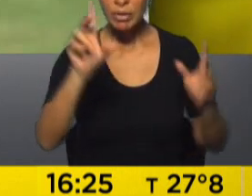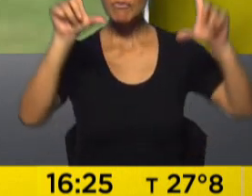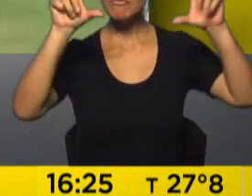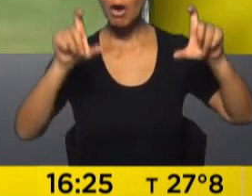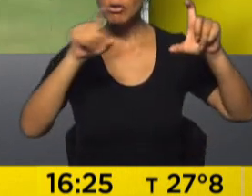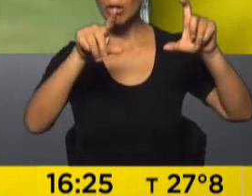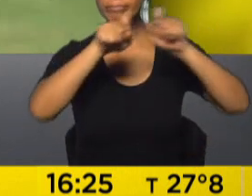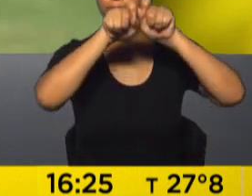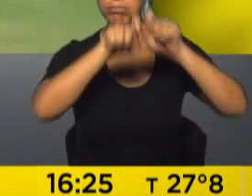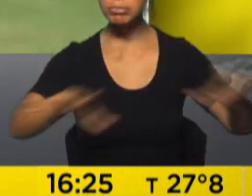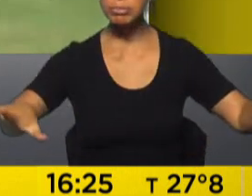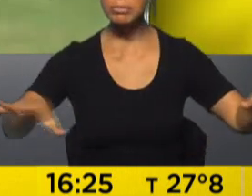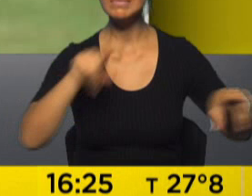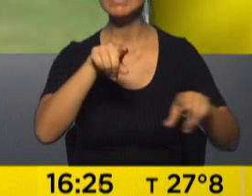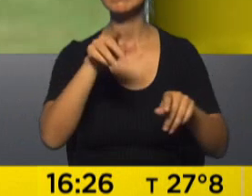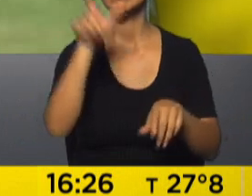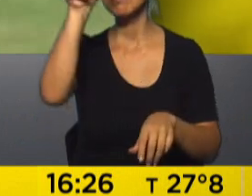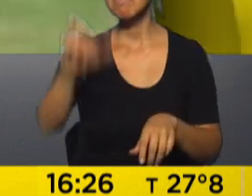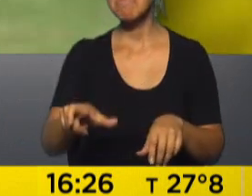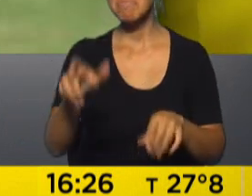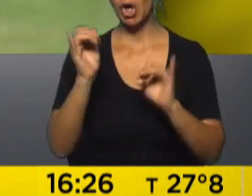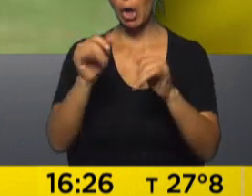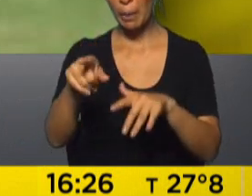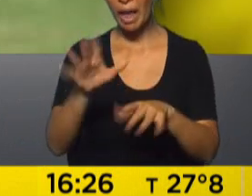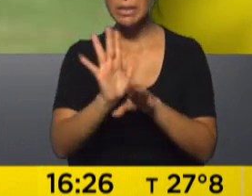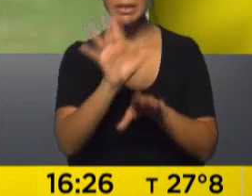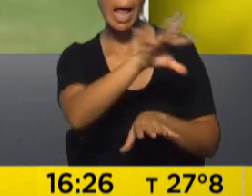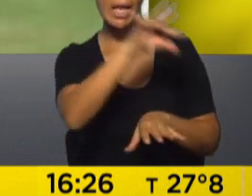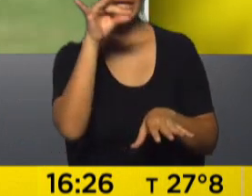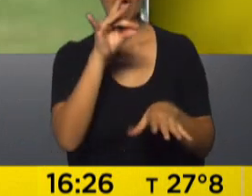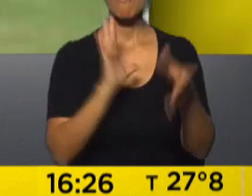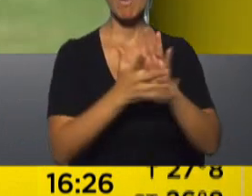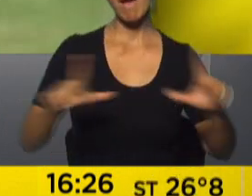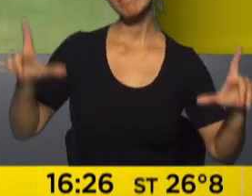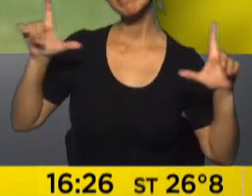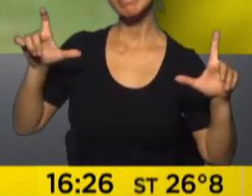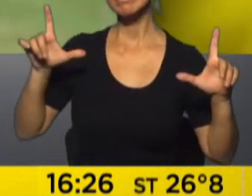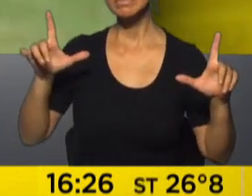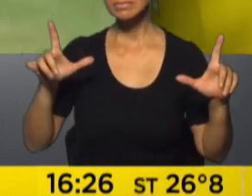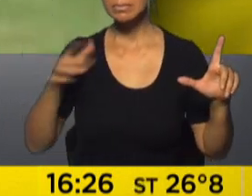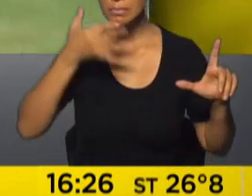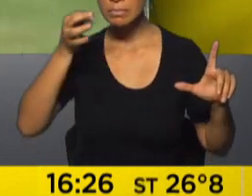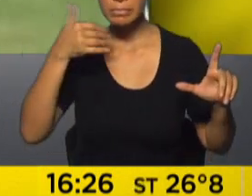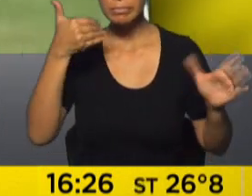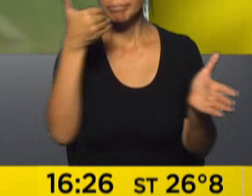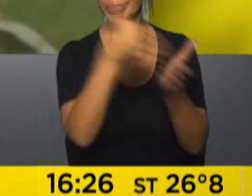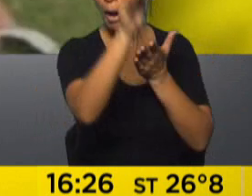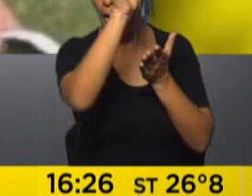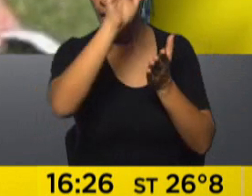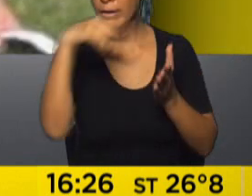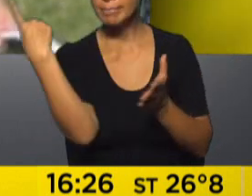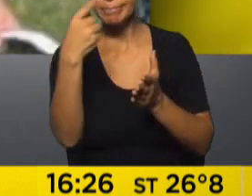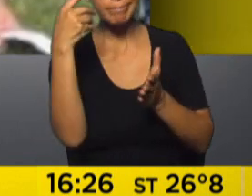este joven, de este sujeto, que eligió esta manera absolutamente repudiable para